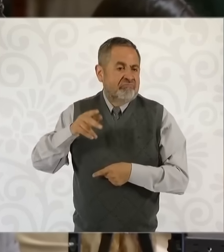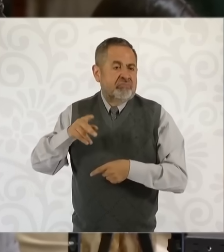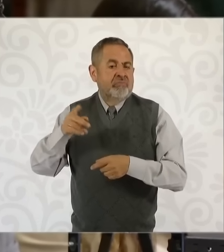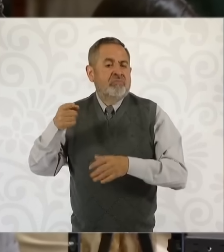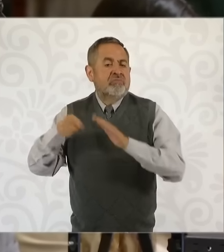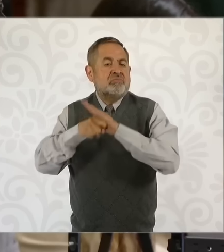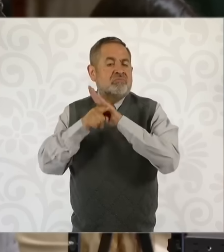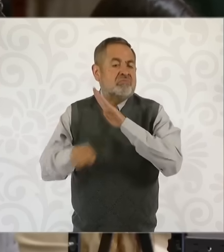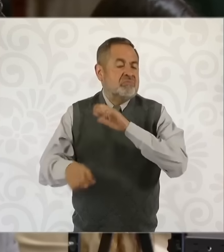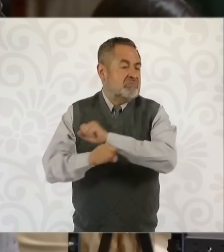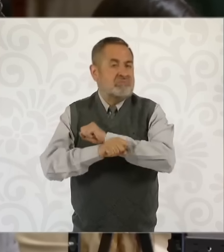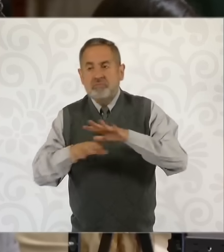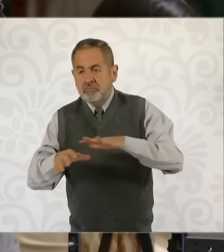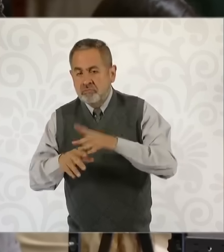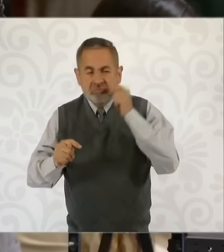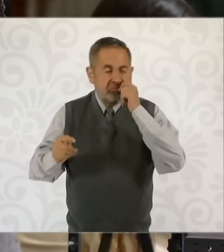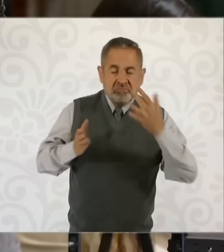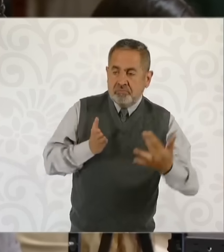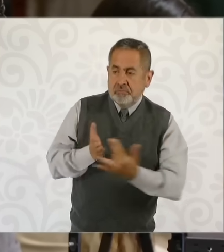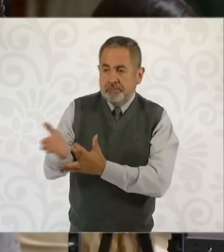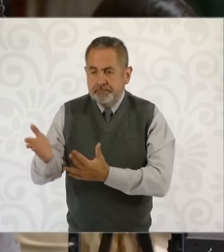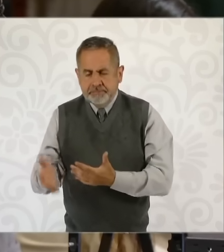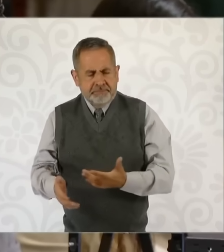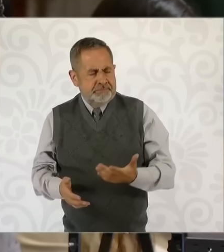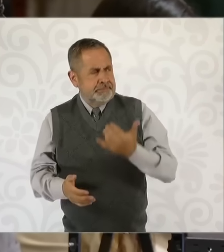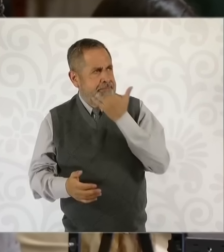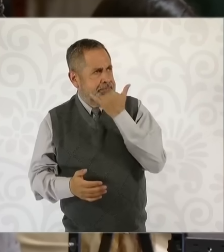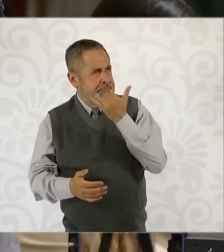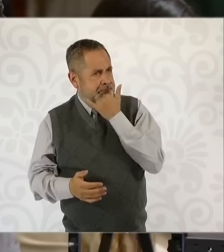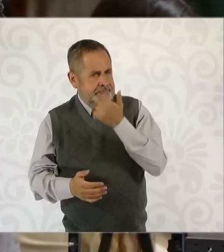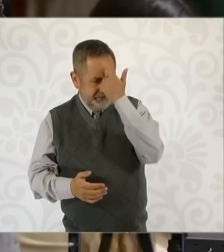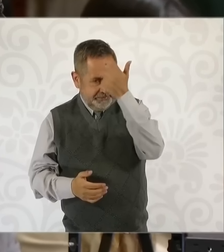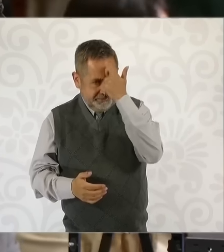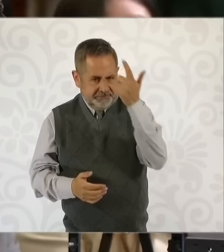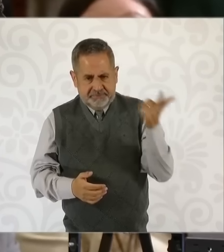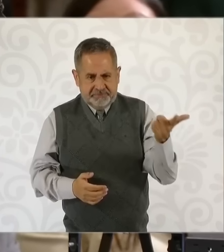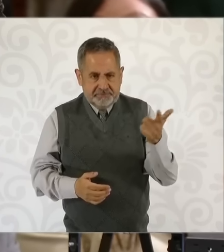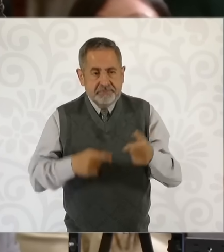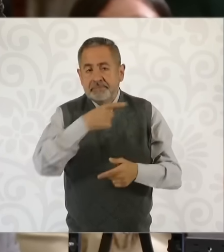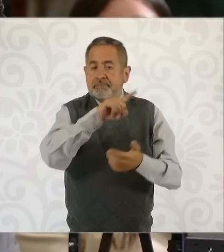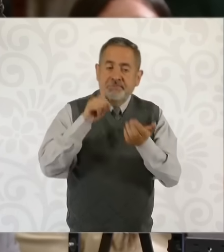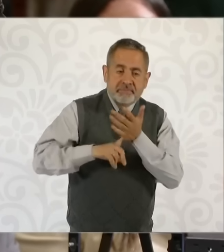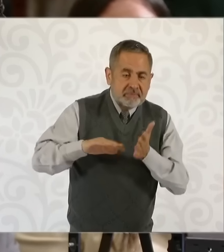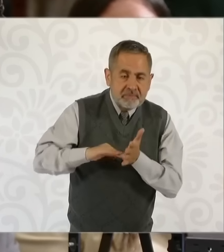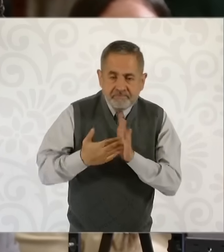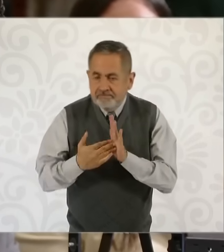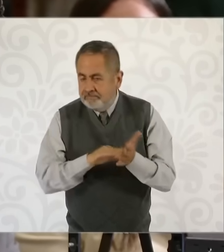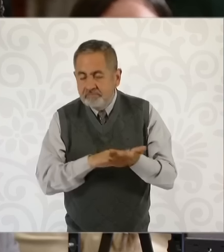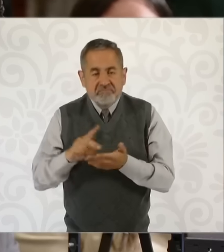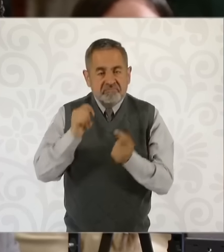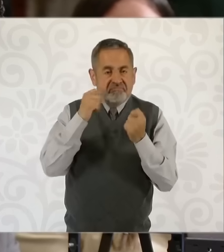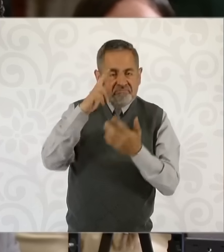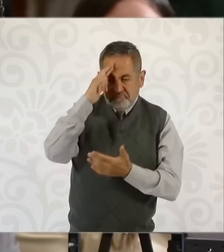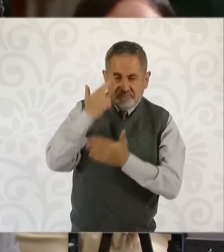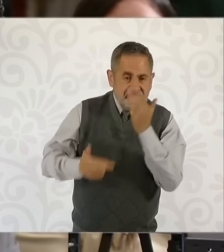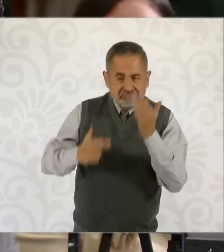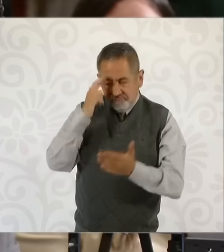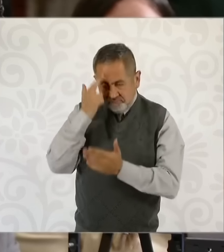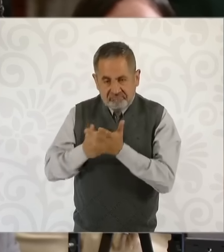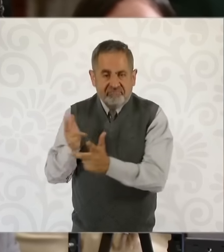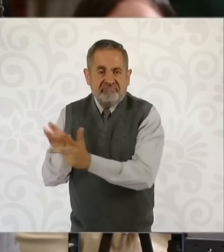que nos revela es que estas agencias no solo operan de forma clandestina, sino que cometen todos estos